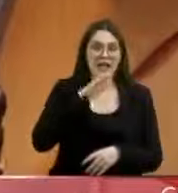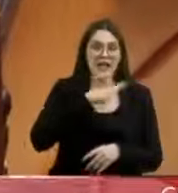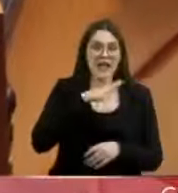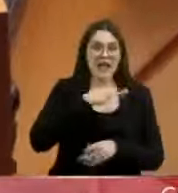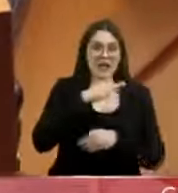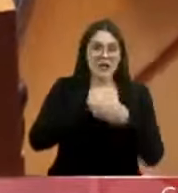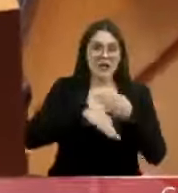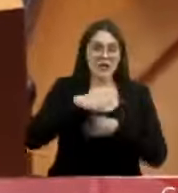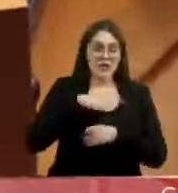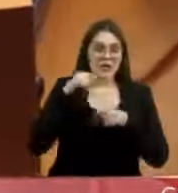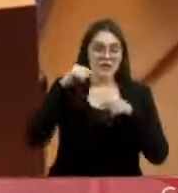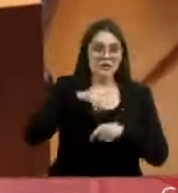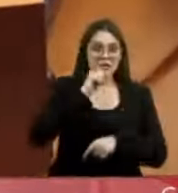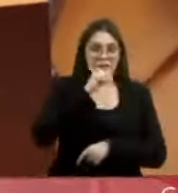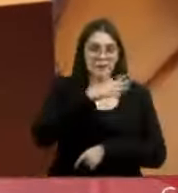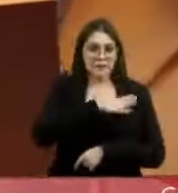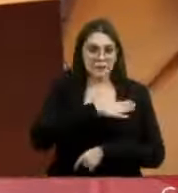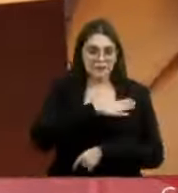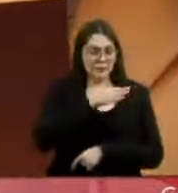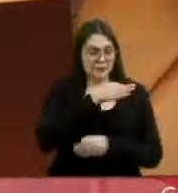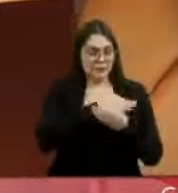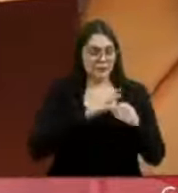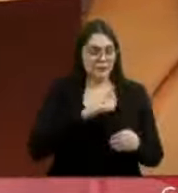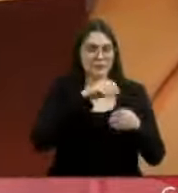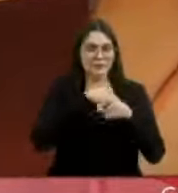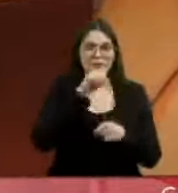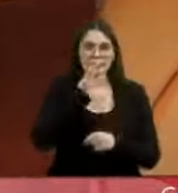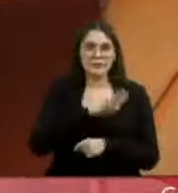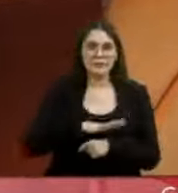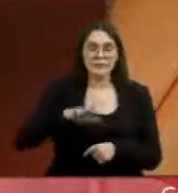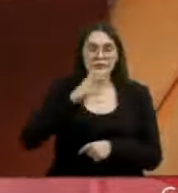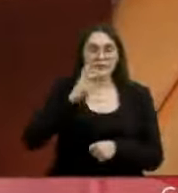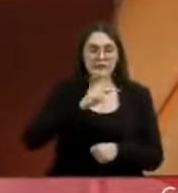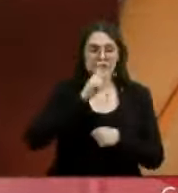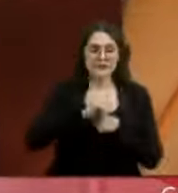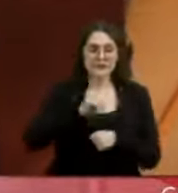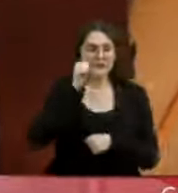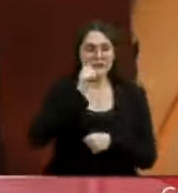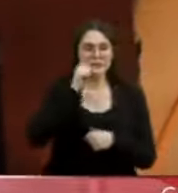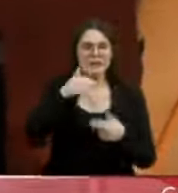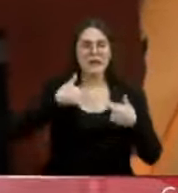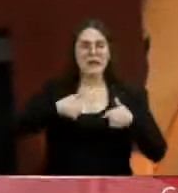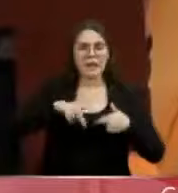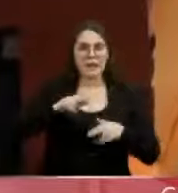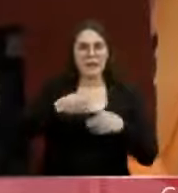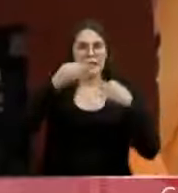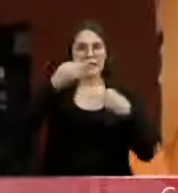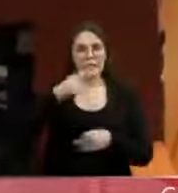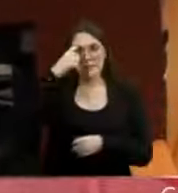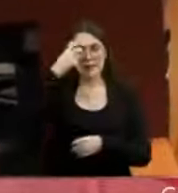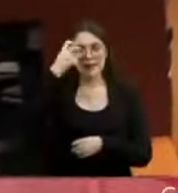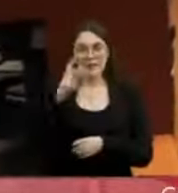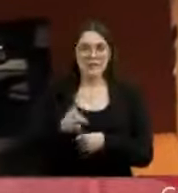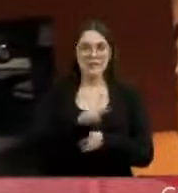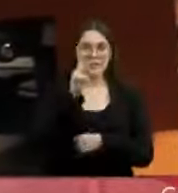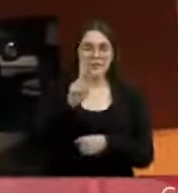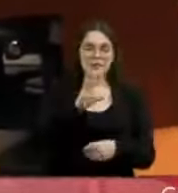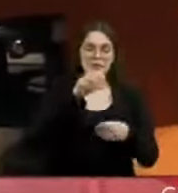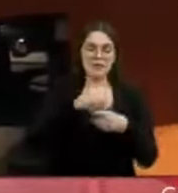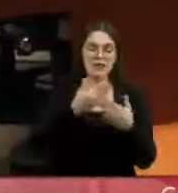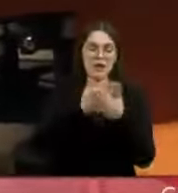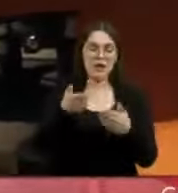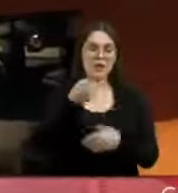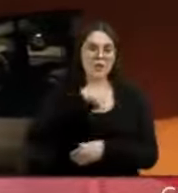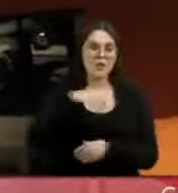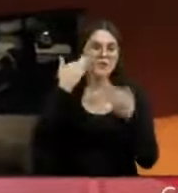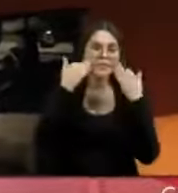estamos hijas e hijos del pueblo representando dignamente al pueblo mismo.